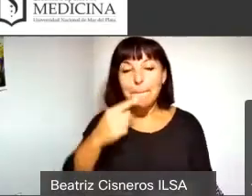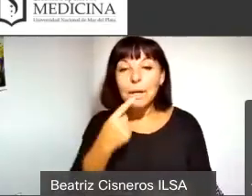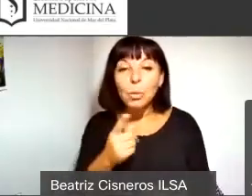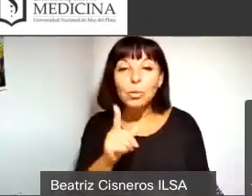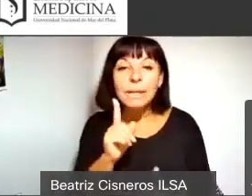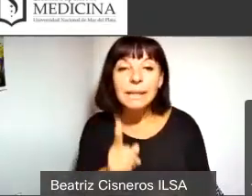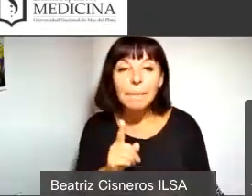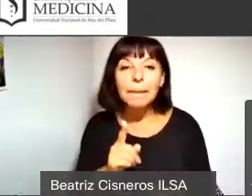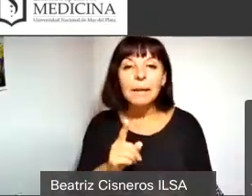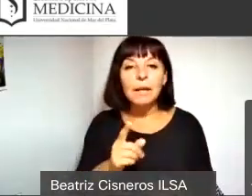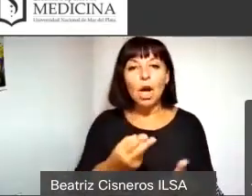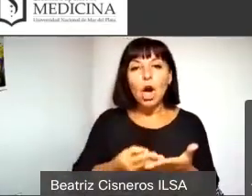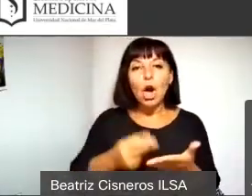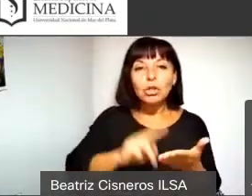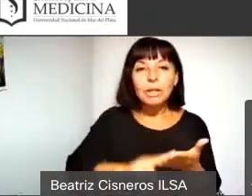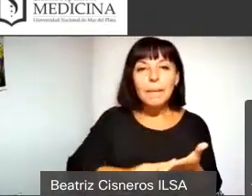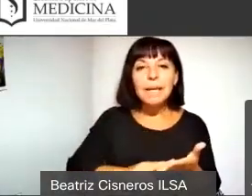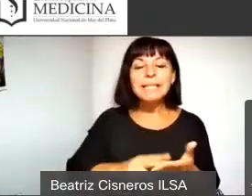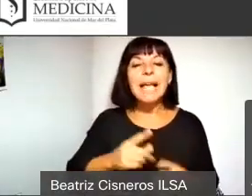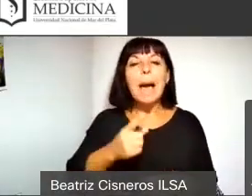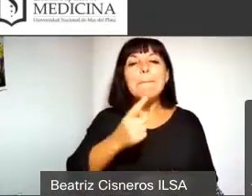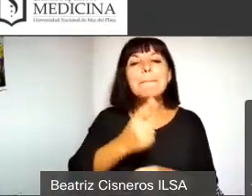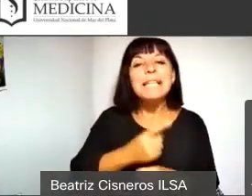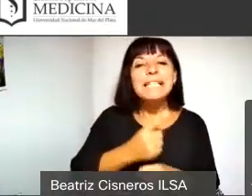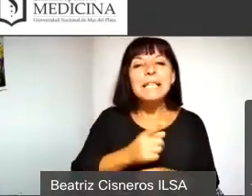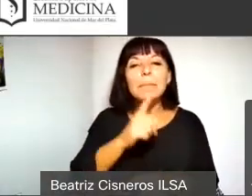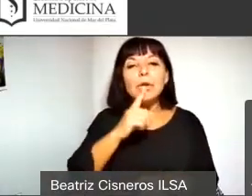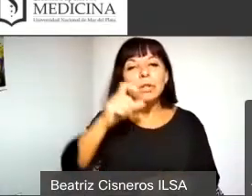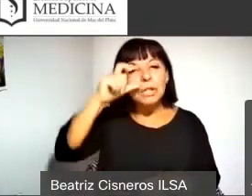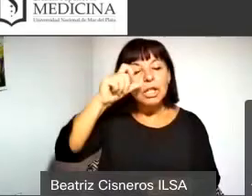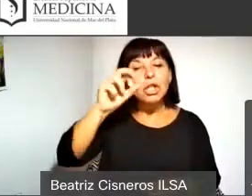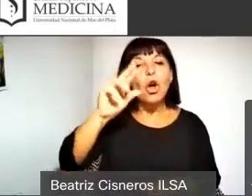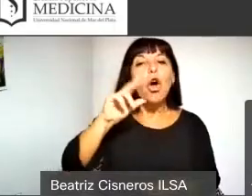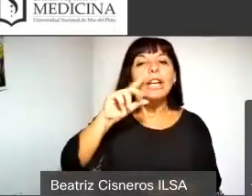podés repetir los principios de la teoría celular.